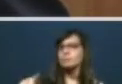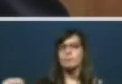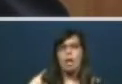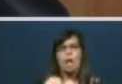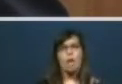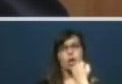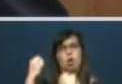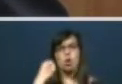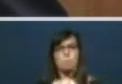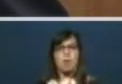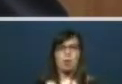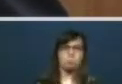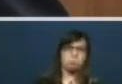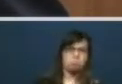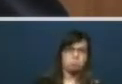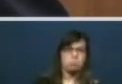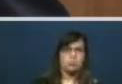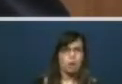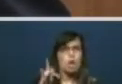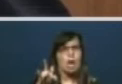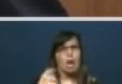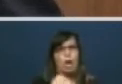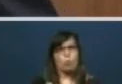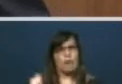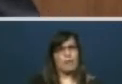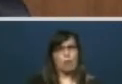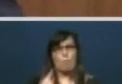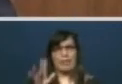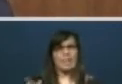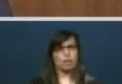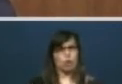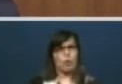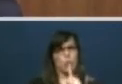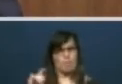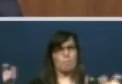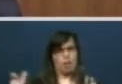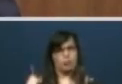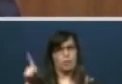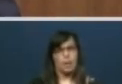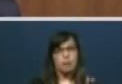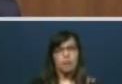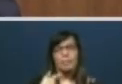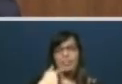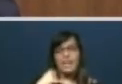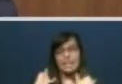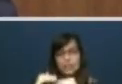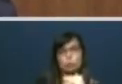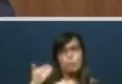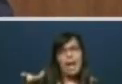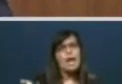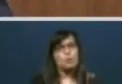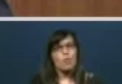económica no les ha sustraído de padecer graves problemas demográficos nos enseña que la superación de la crisis aunque ayude y mucho